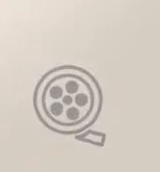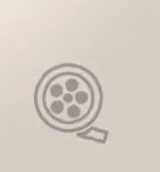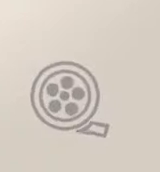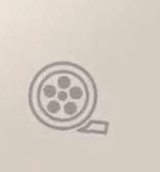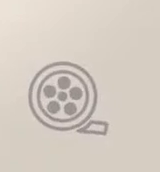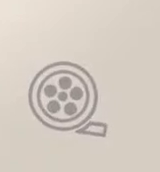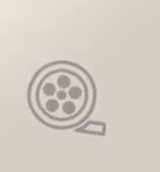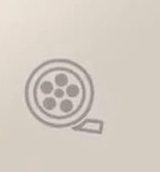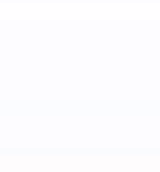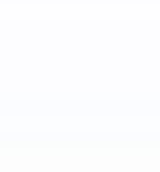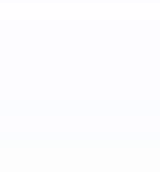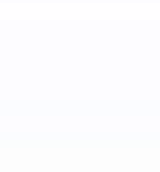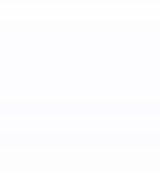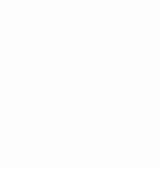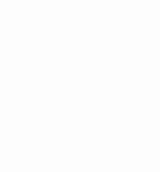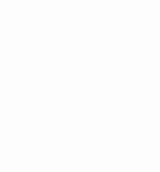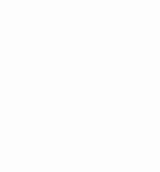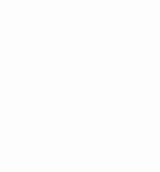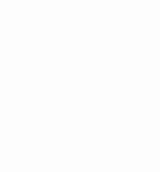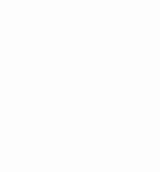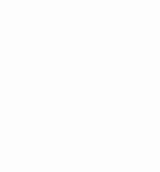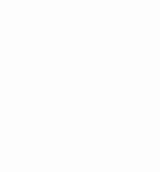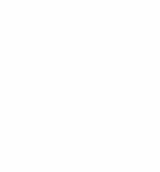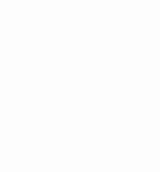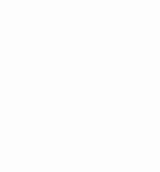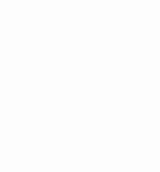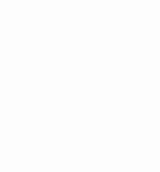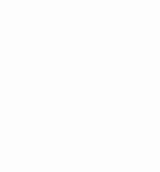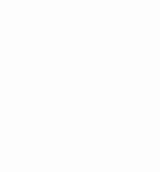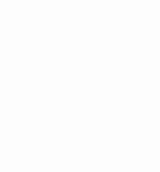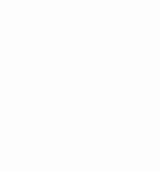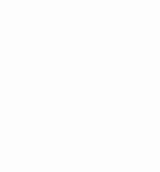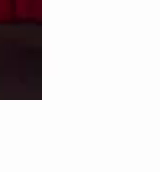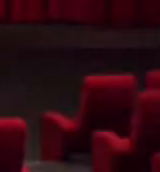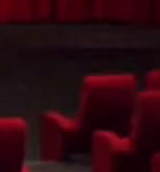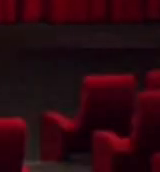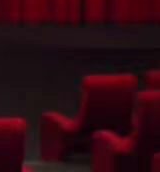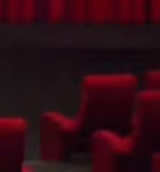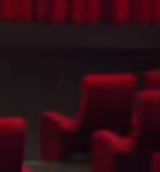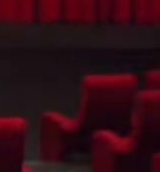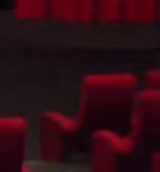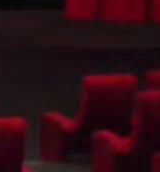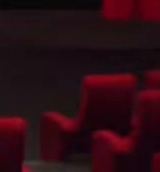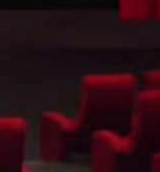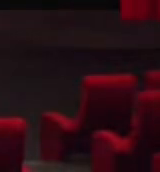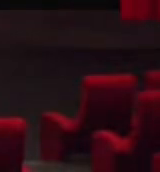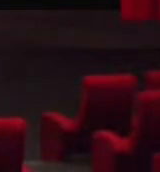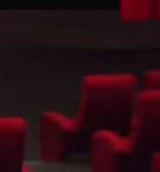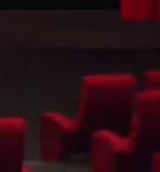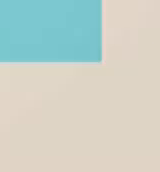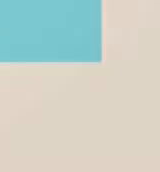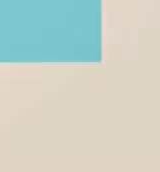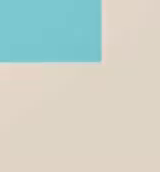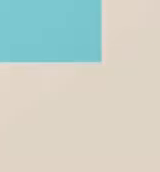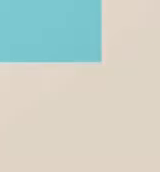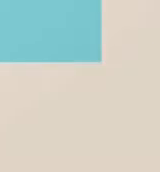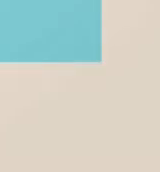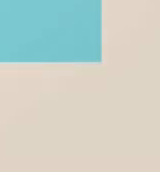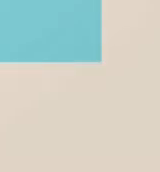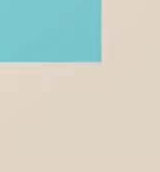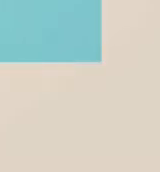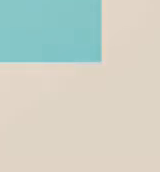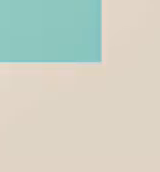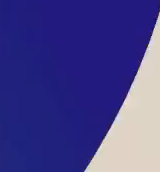derechos constitucionales. Por ello, Tribunal Constitucional TV te invita a disfrutar de una nueva propuesta en